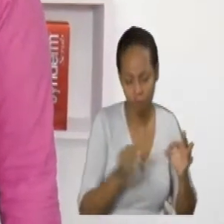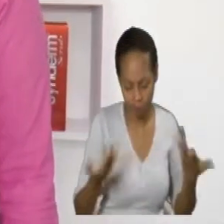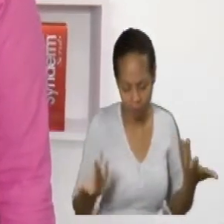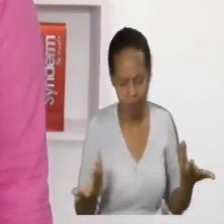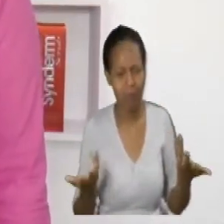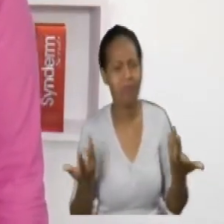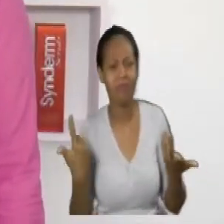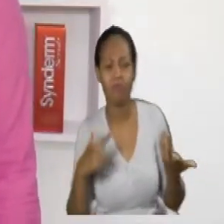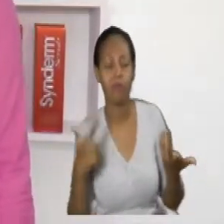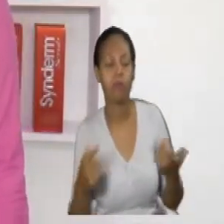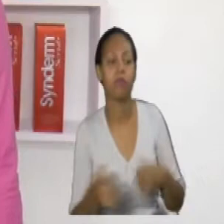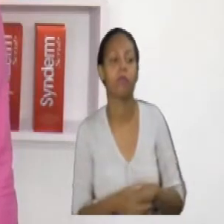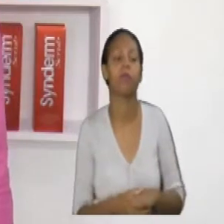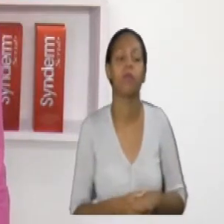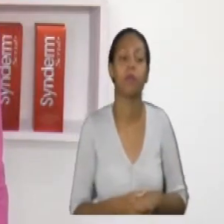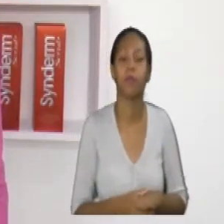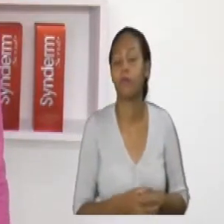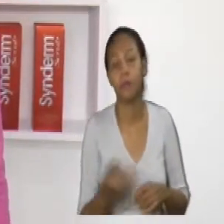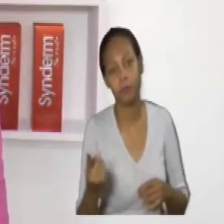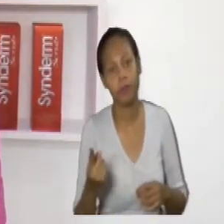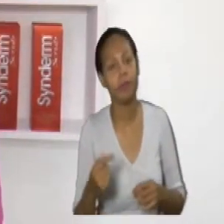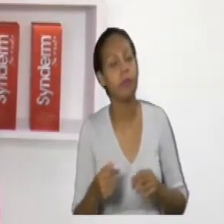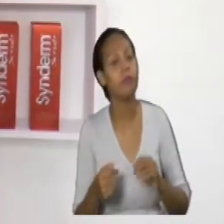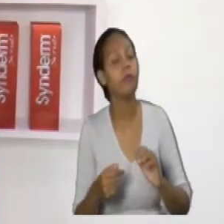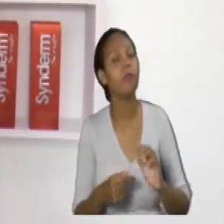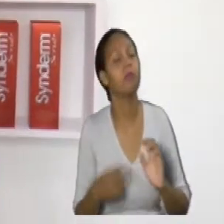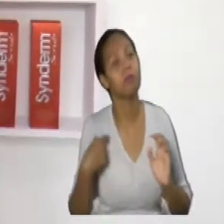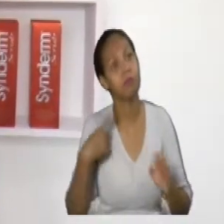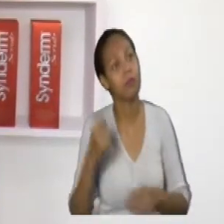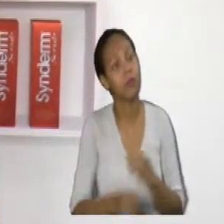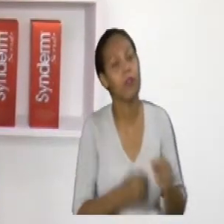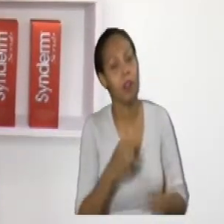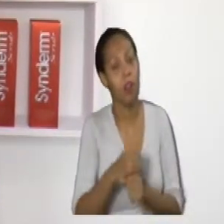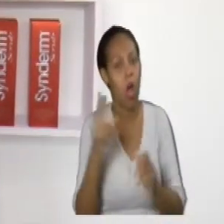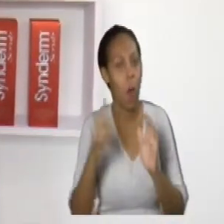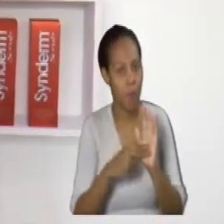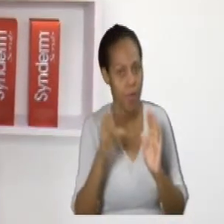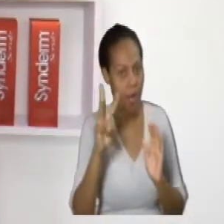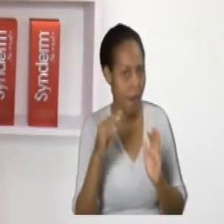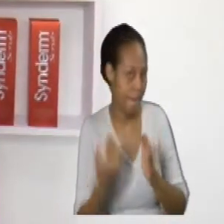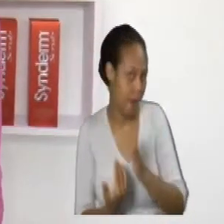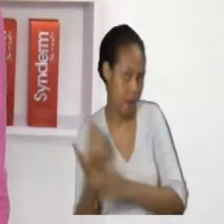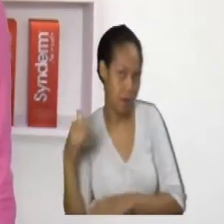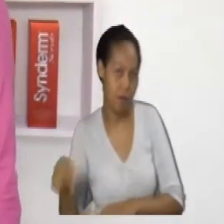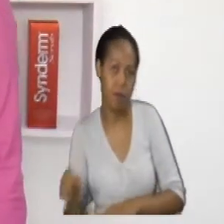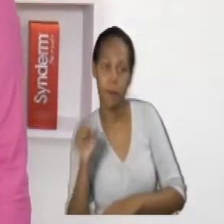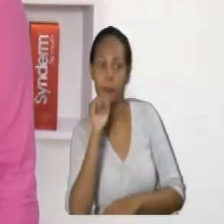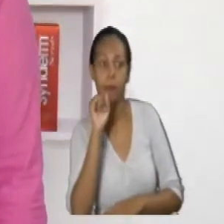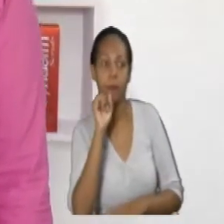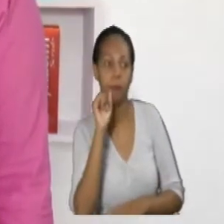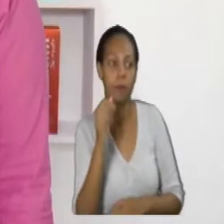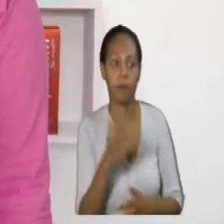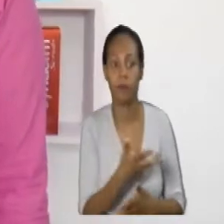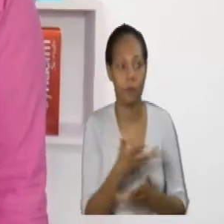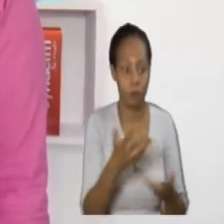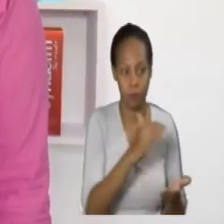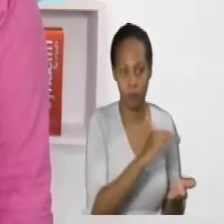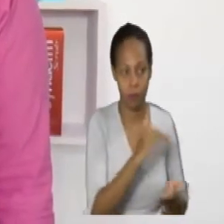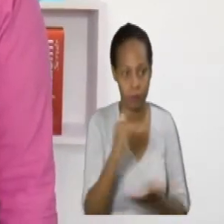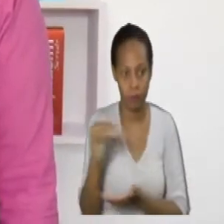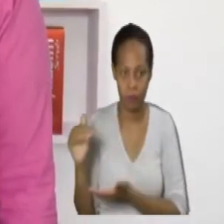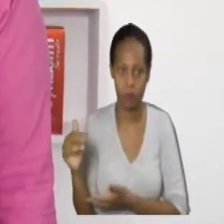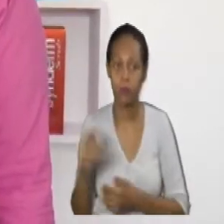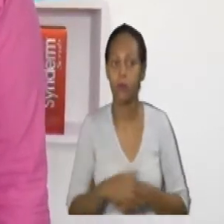experiencia desde el año 2003, acá en Barranca Bermeja, son productos muy reconocidos de Farmaer